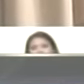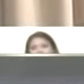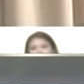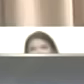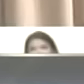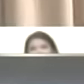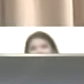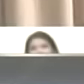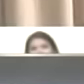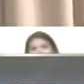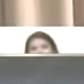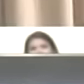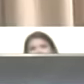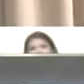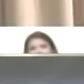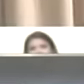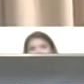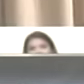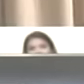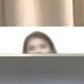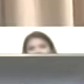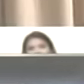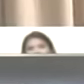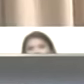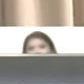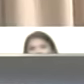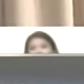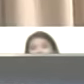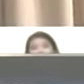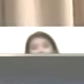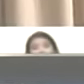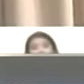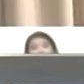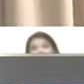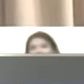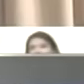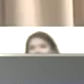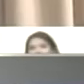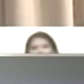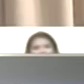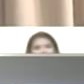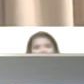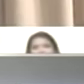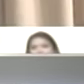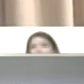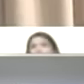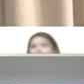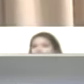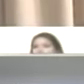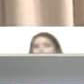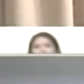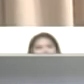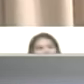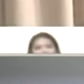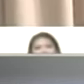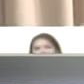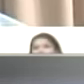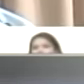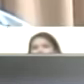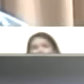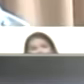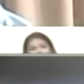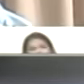pronta solución a esto. Lo que sí es importante es que los eventos de ataque al sistema eléctrico se siguen suscitando, ¿no? Ustedes pueden haber